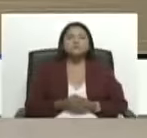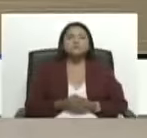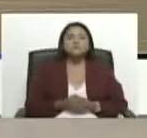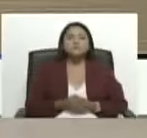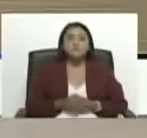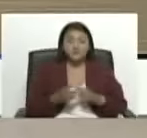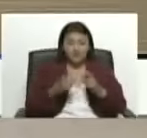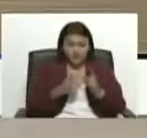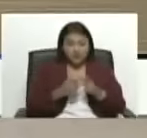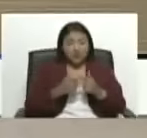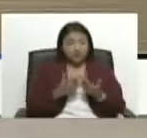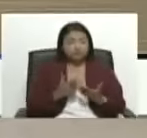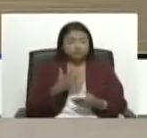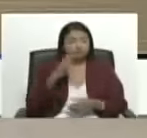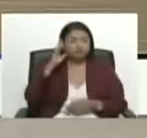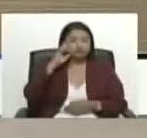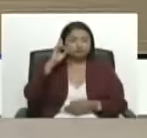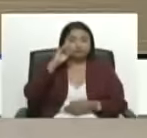Por eso realmente